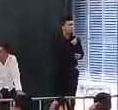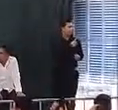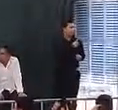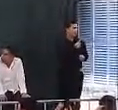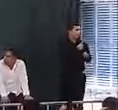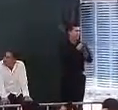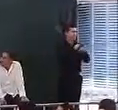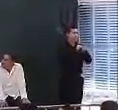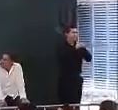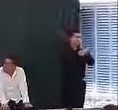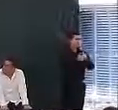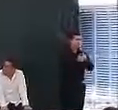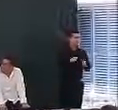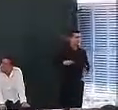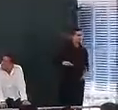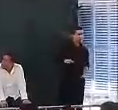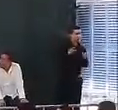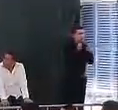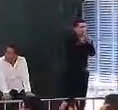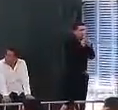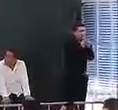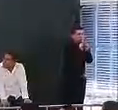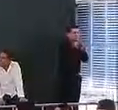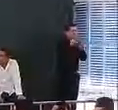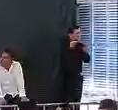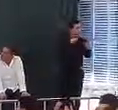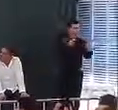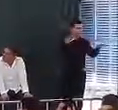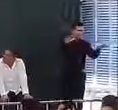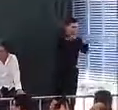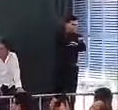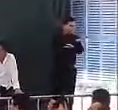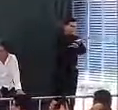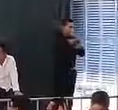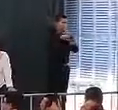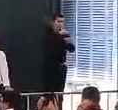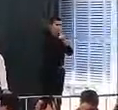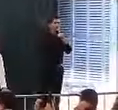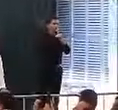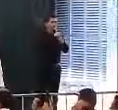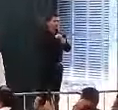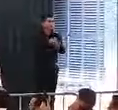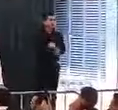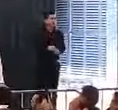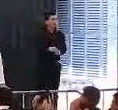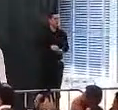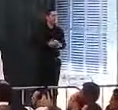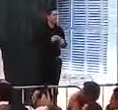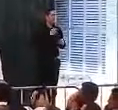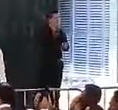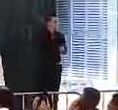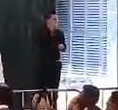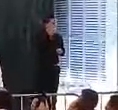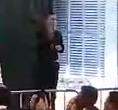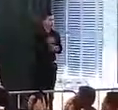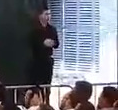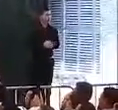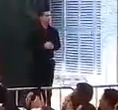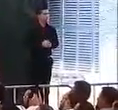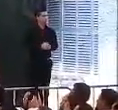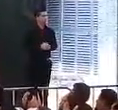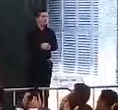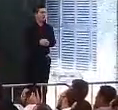cambio de gobierno, es un cambio de régimen. Y por eso